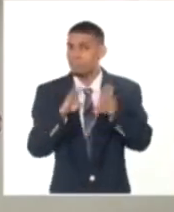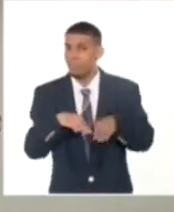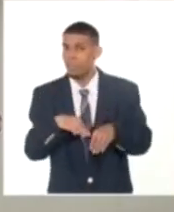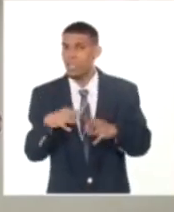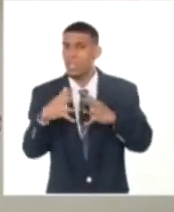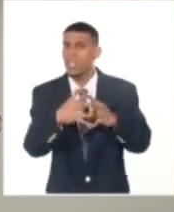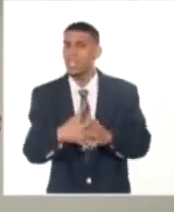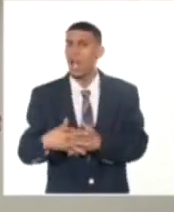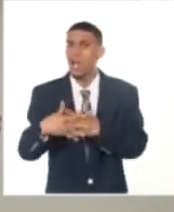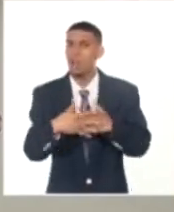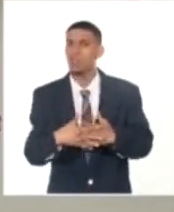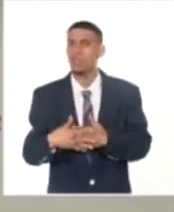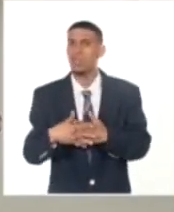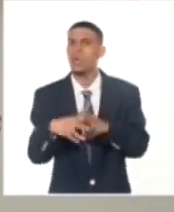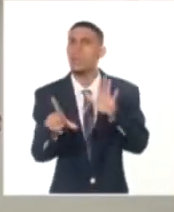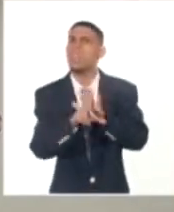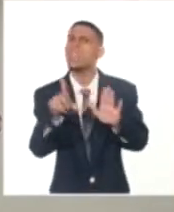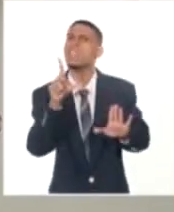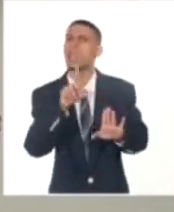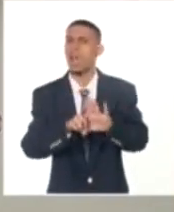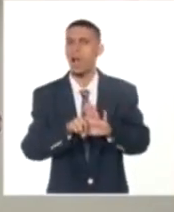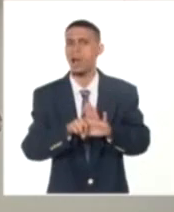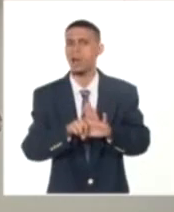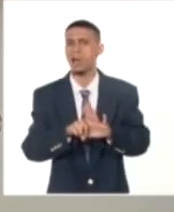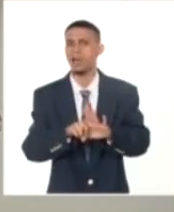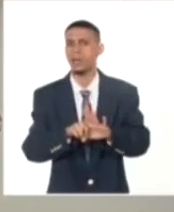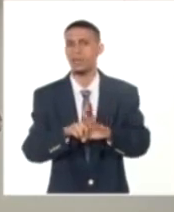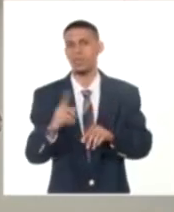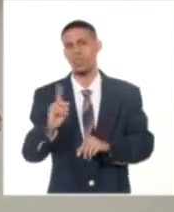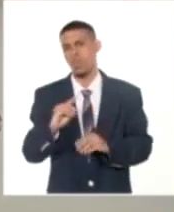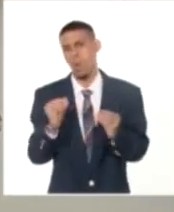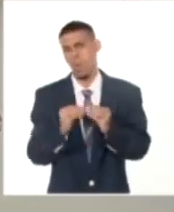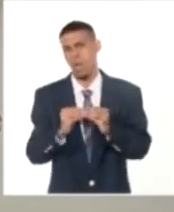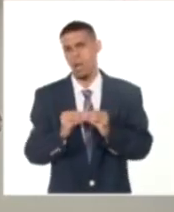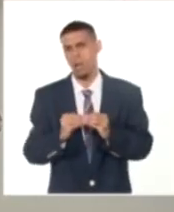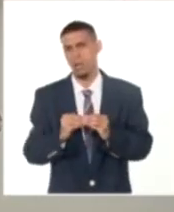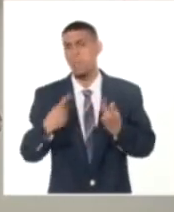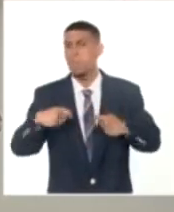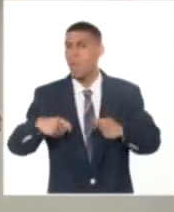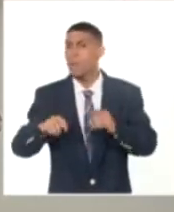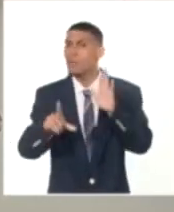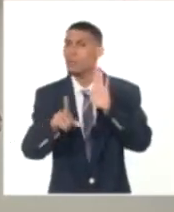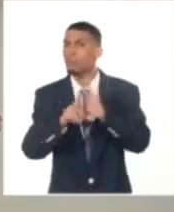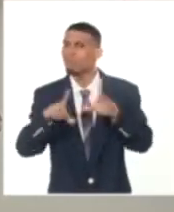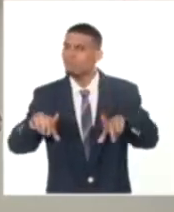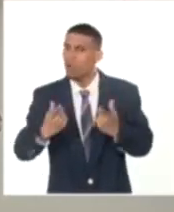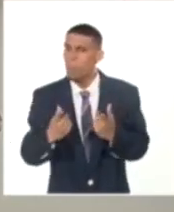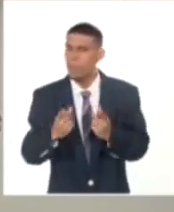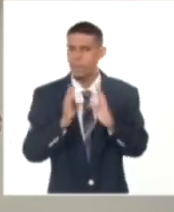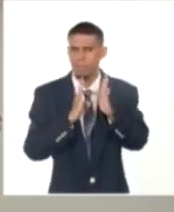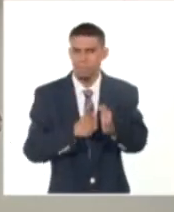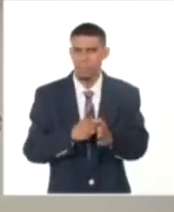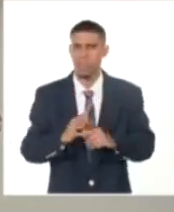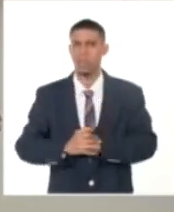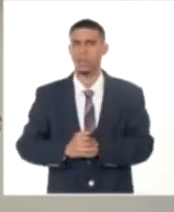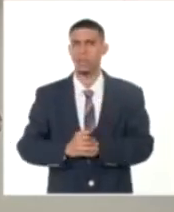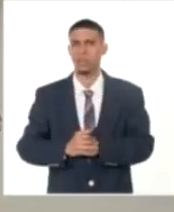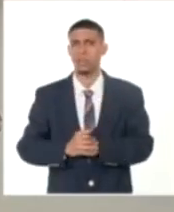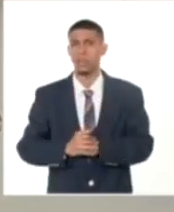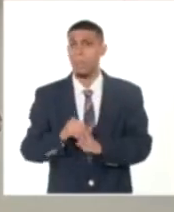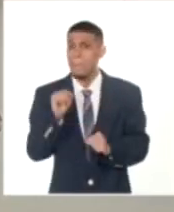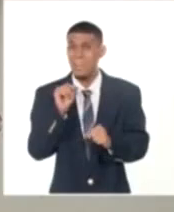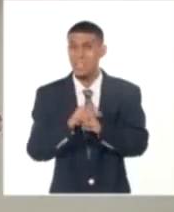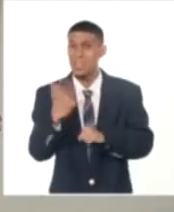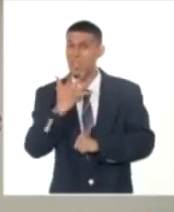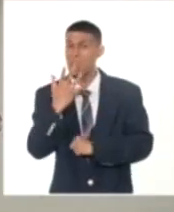arcas estatales del sur en sufrido desarrollo. Lo saben muy bien todos esos países latinoamericanos, empezando por Argentina, que se han visto